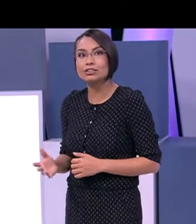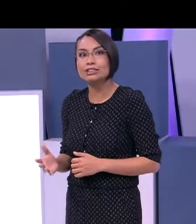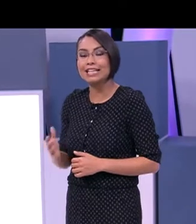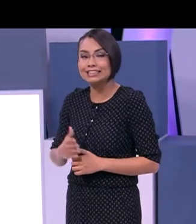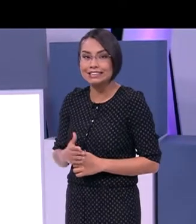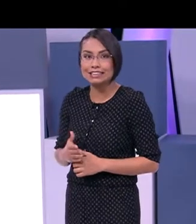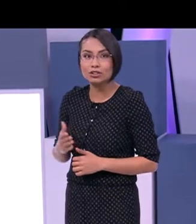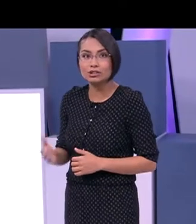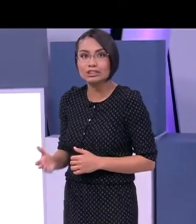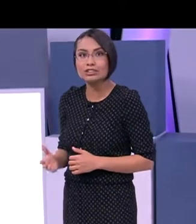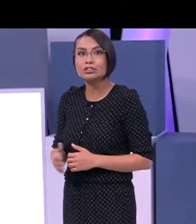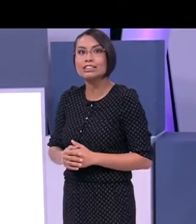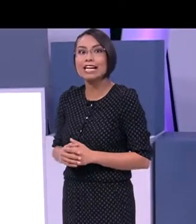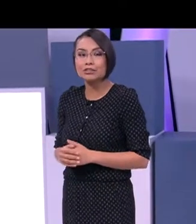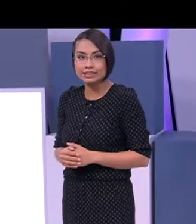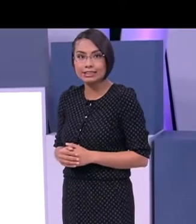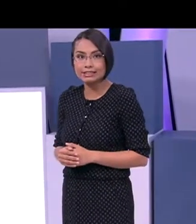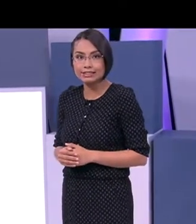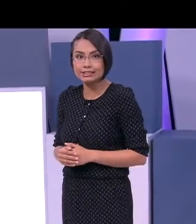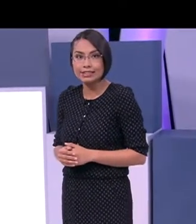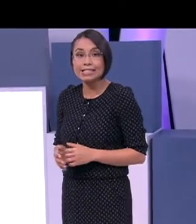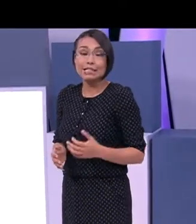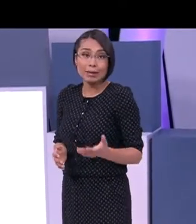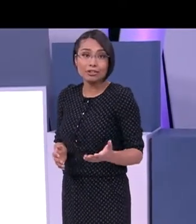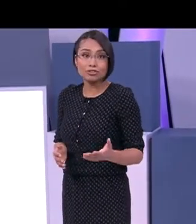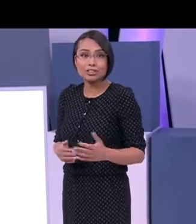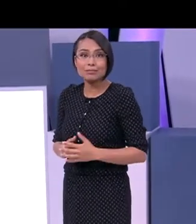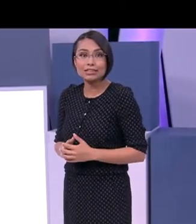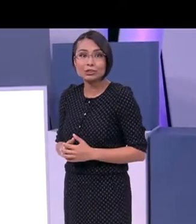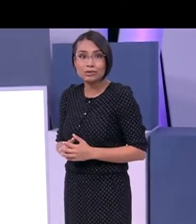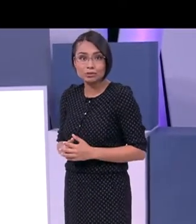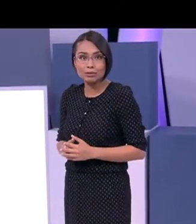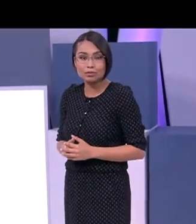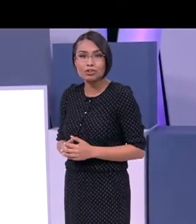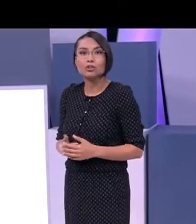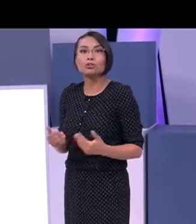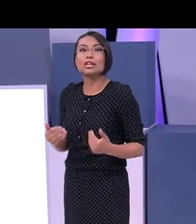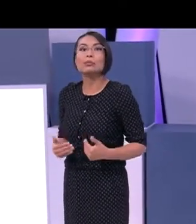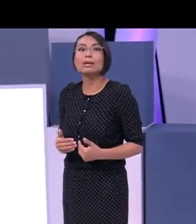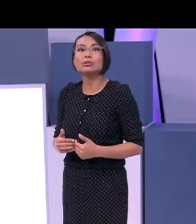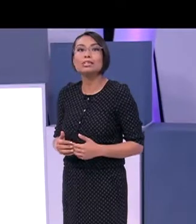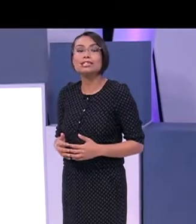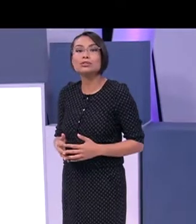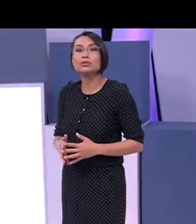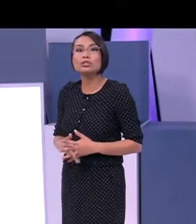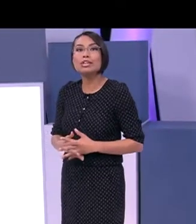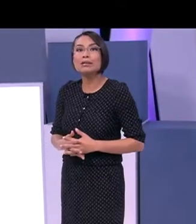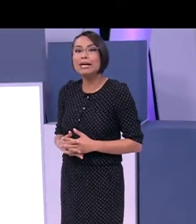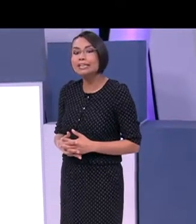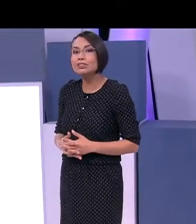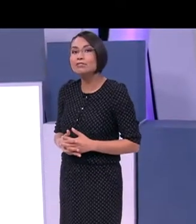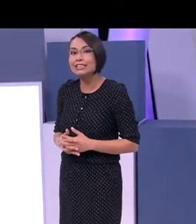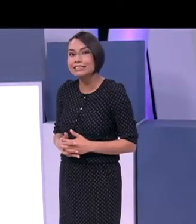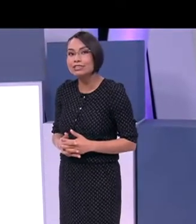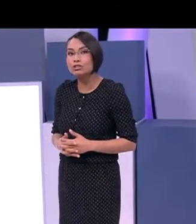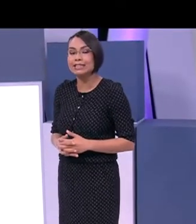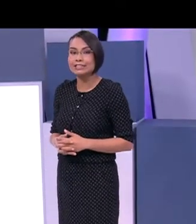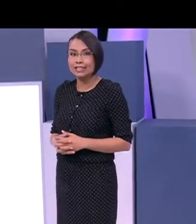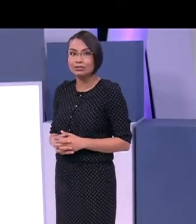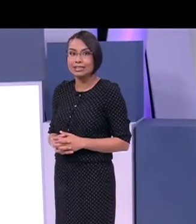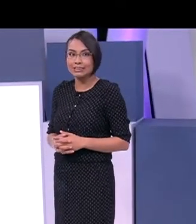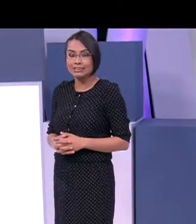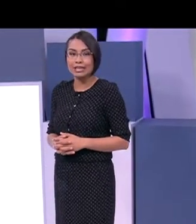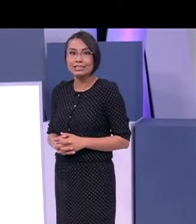los Derechos de las Niñas, los Niños y Adolescentes. Y para conocer más sobre su labor, nos acompañó en el estudio el maestro